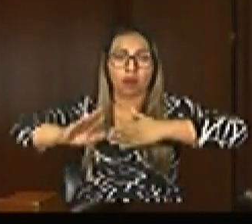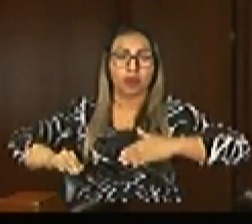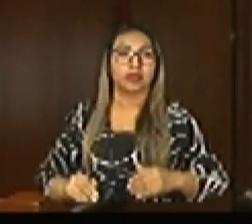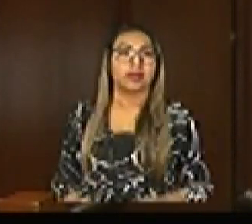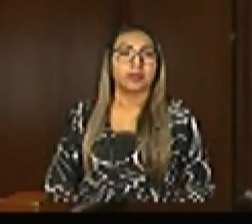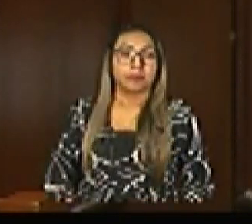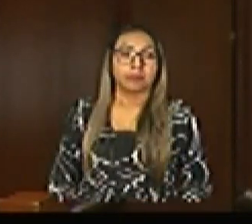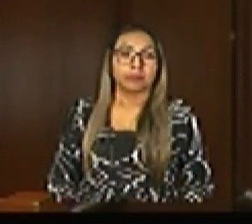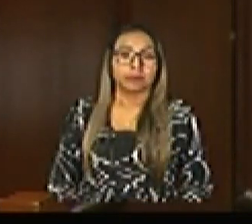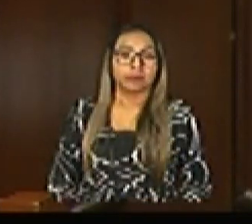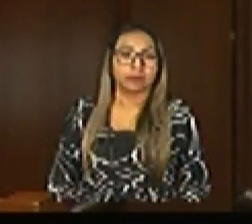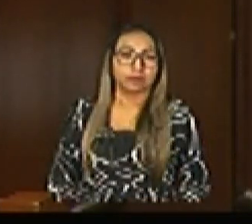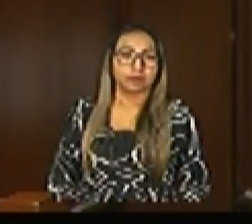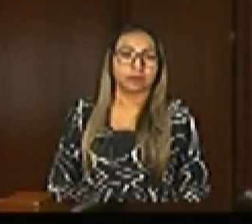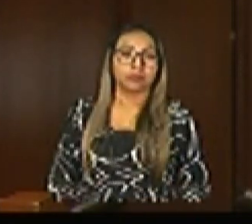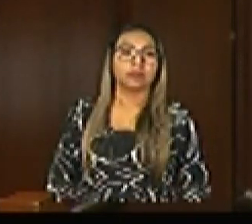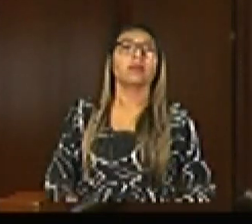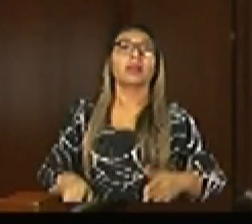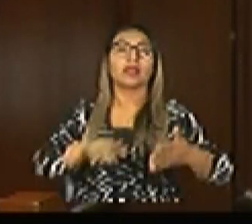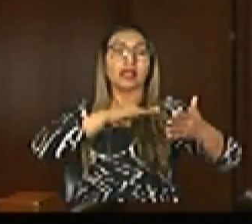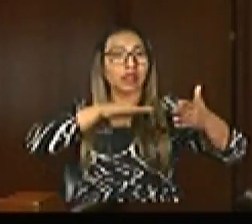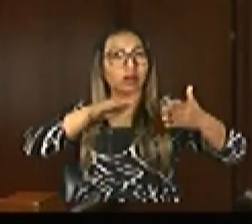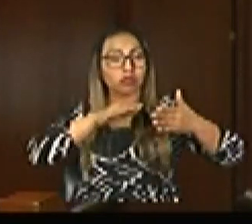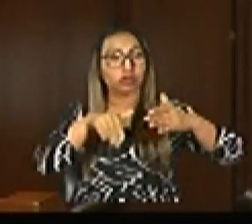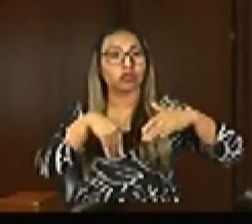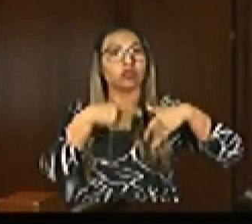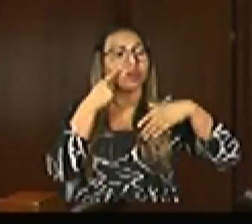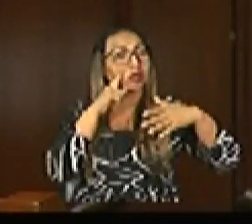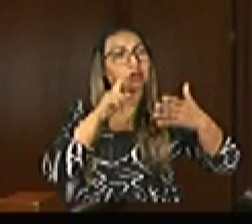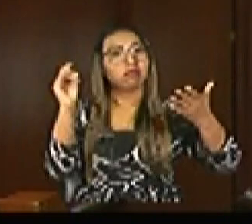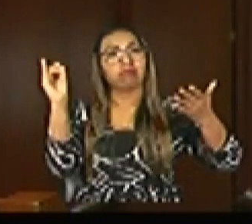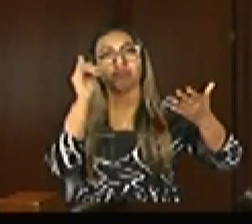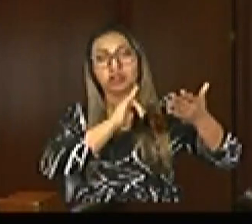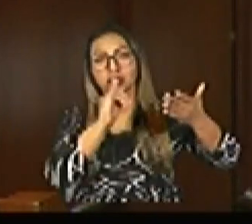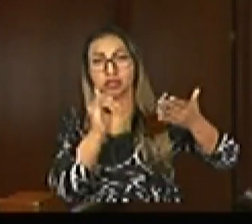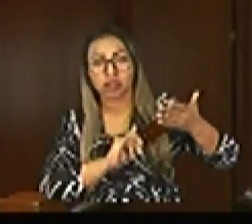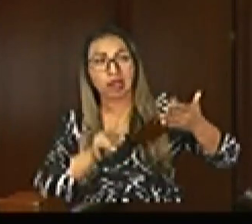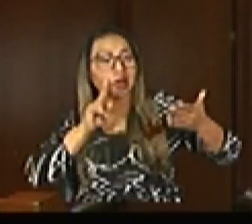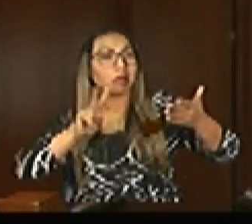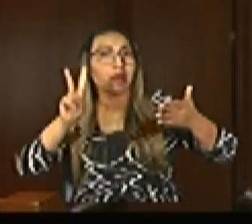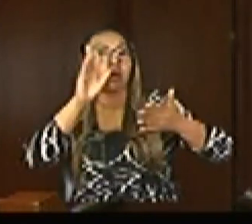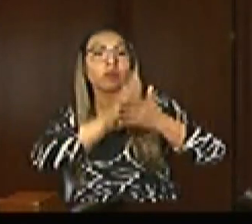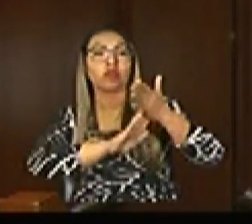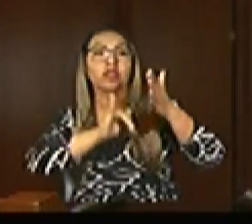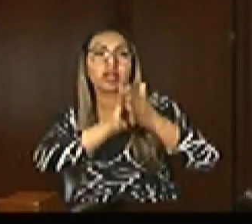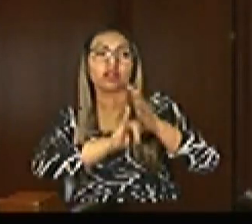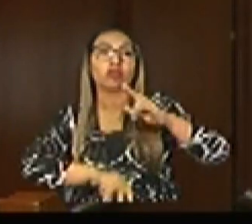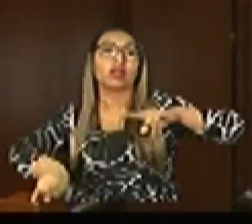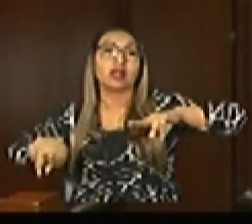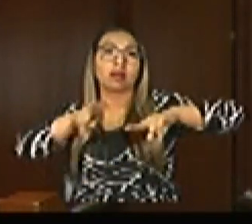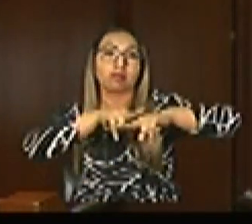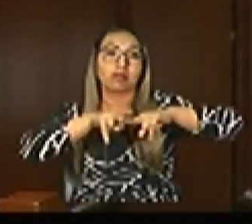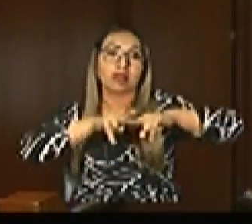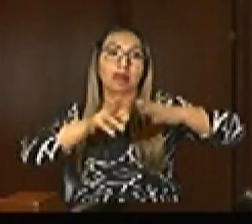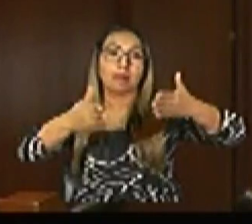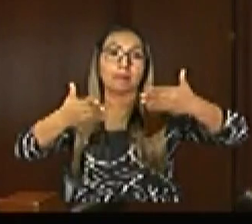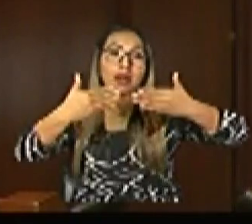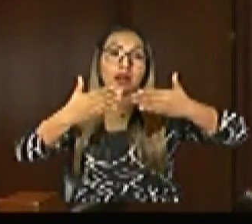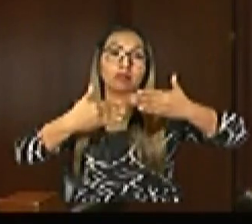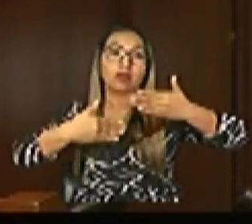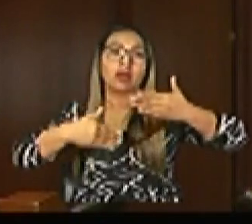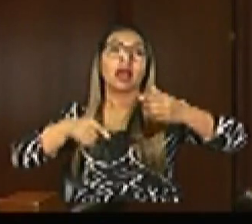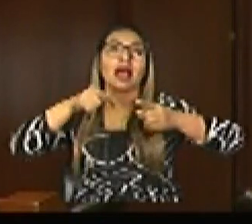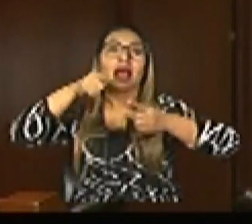carreteras. El estudio y diseño y evaluación del proyecto del tren entre la ciudad de Panamá y